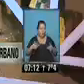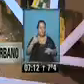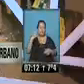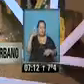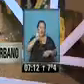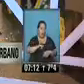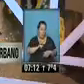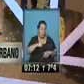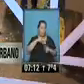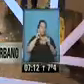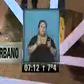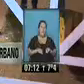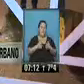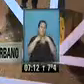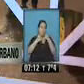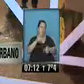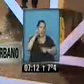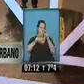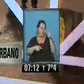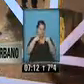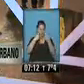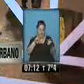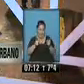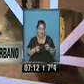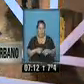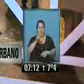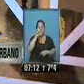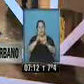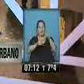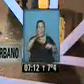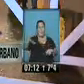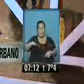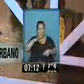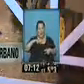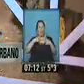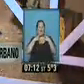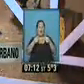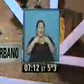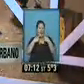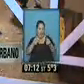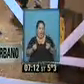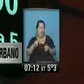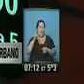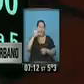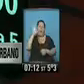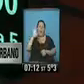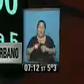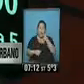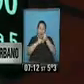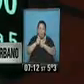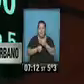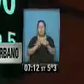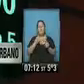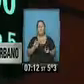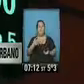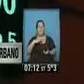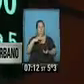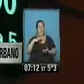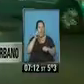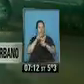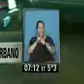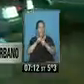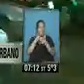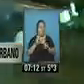y eso derivó también en protestas sociales como las que tenemos en este momento de vecinos que salieron a reclamarle a las distribuidoras eléctricas por la falta de obras